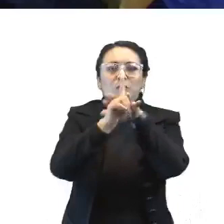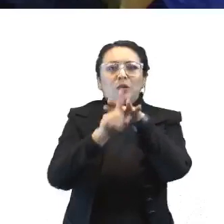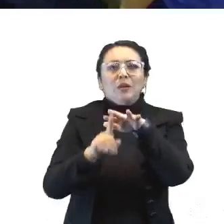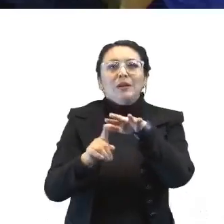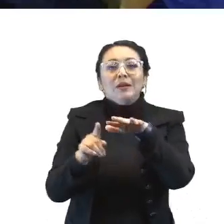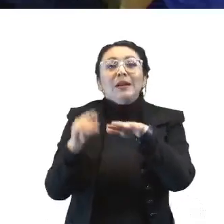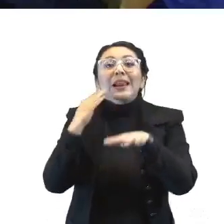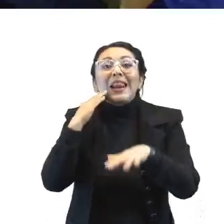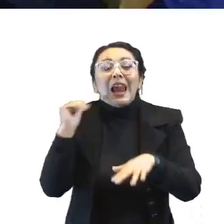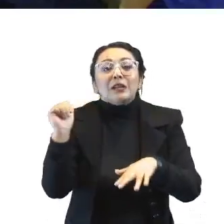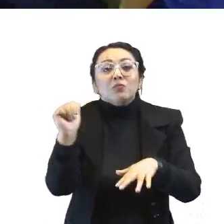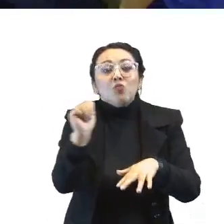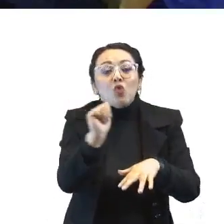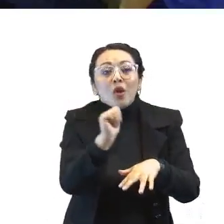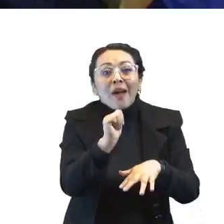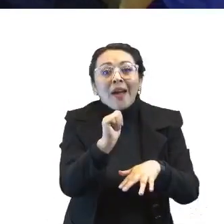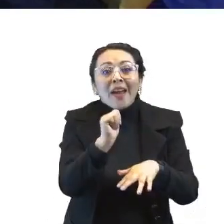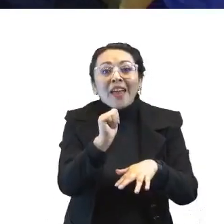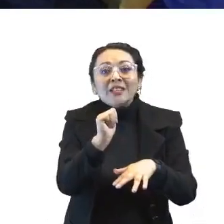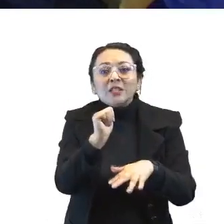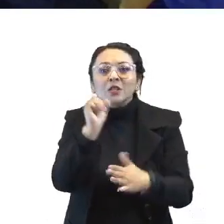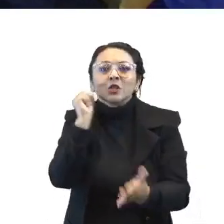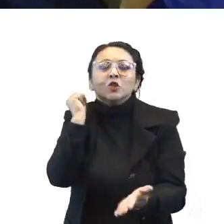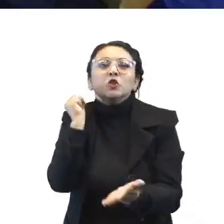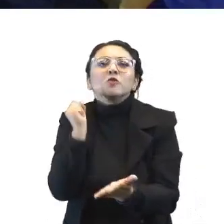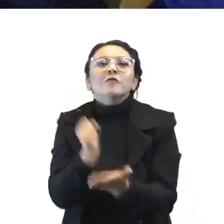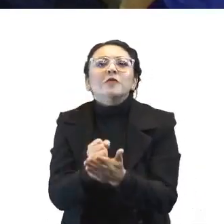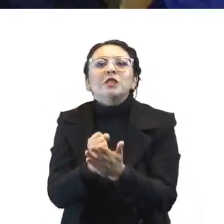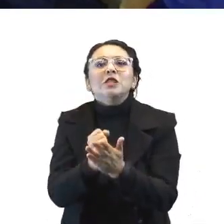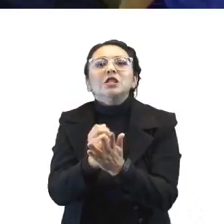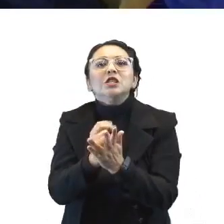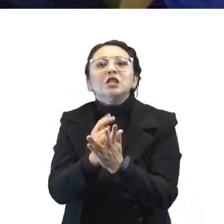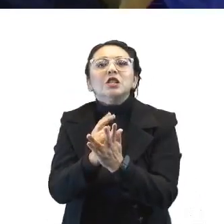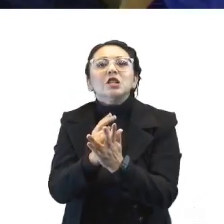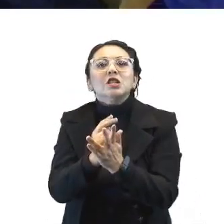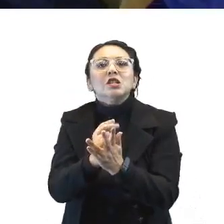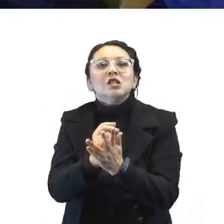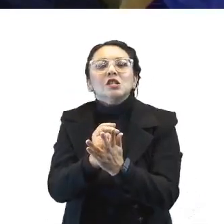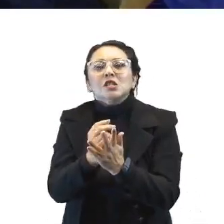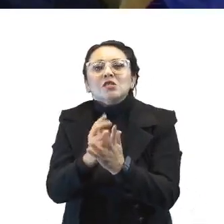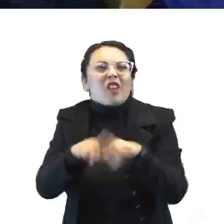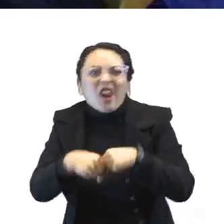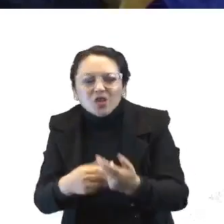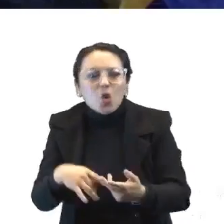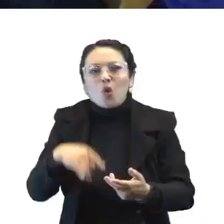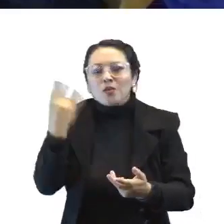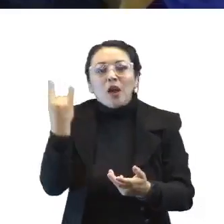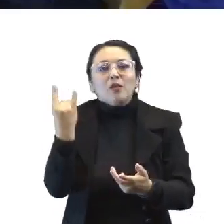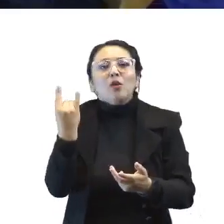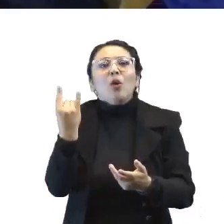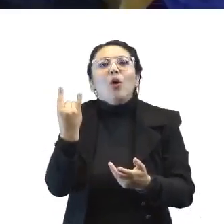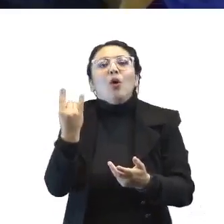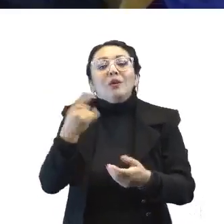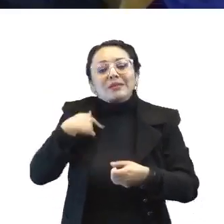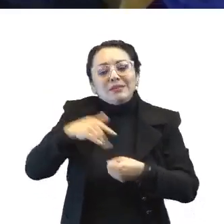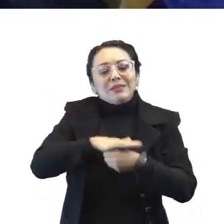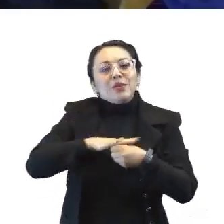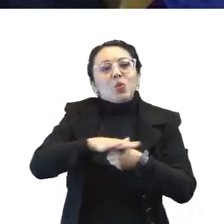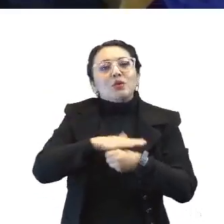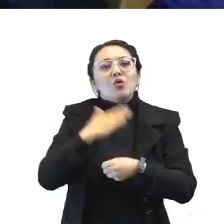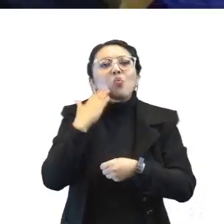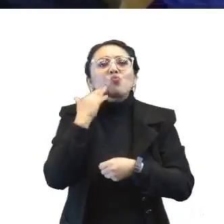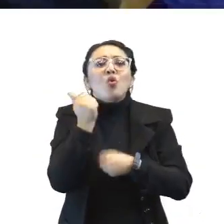no solamente fueron violentadas por su condición de mujer, sino muchas veces por su condición de